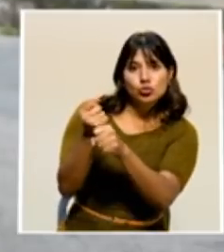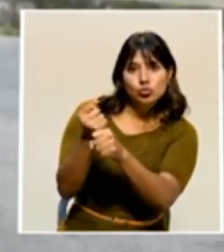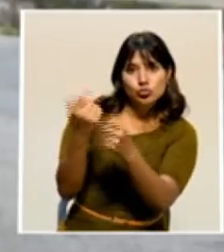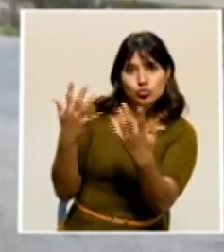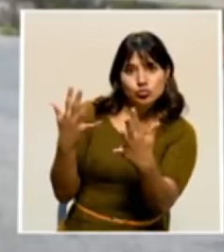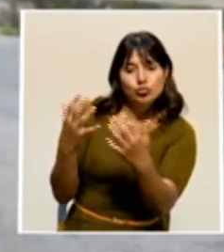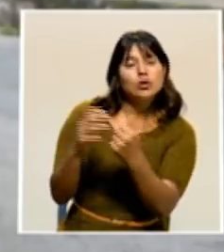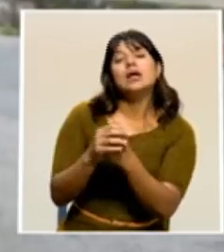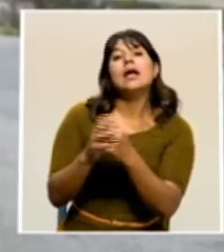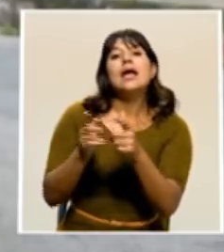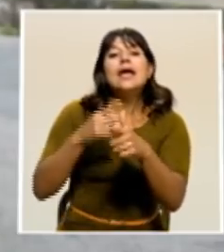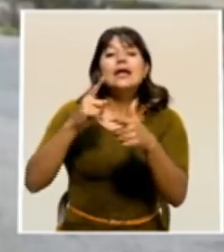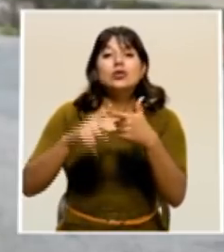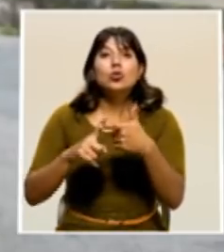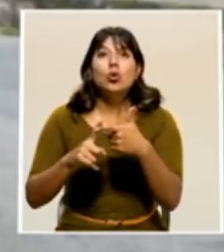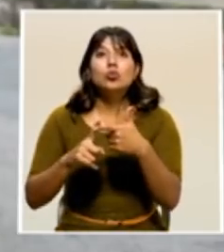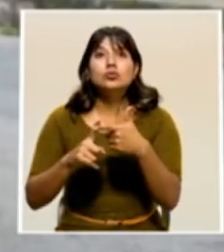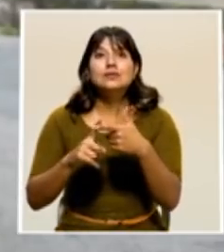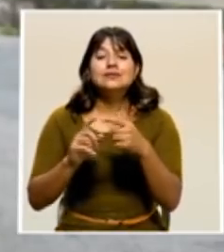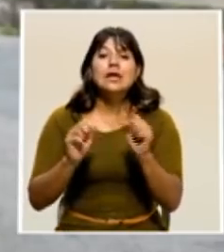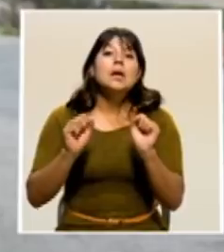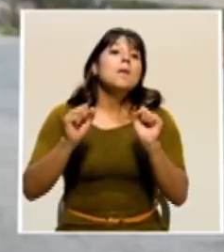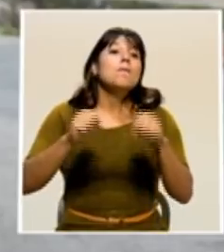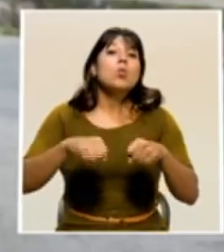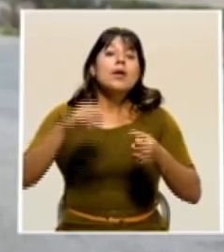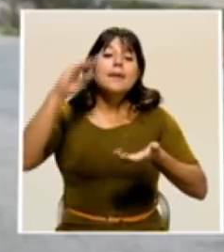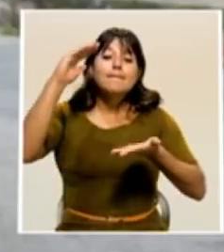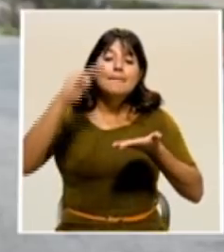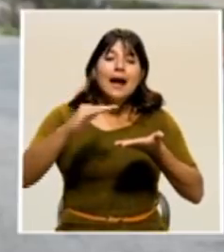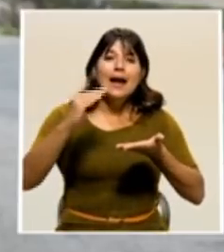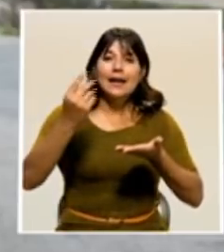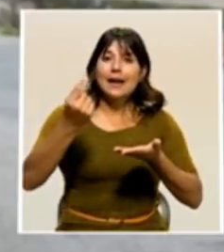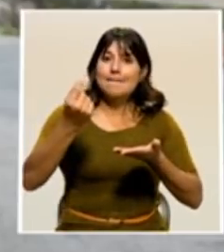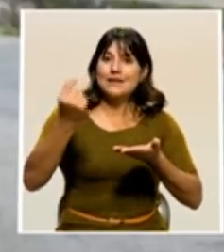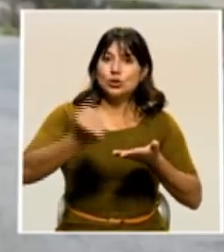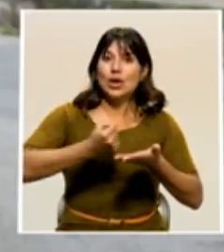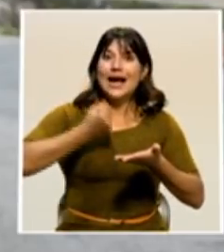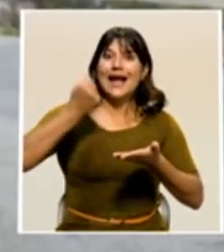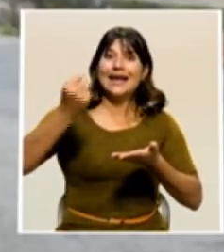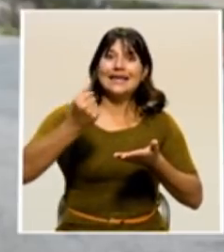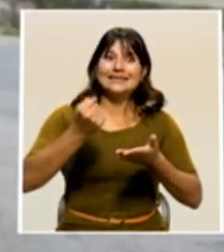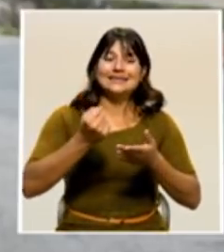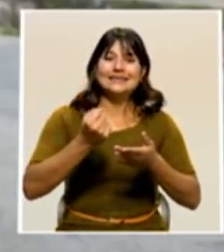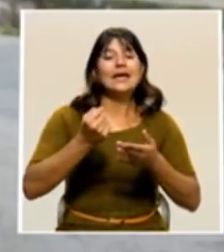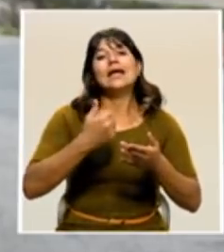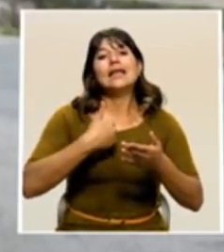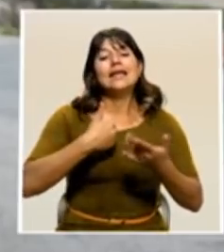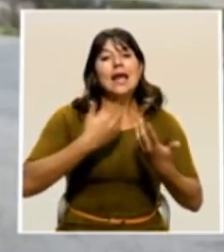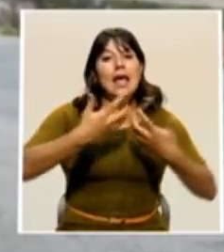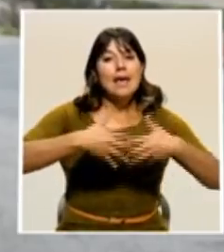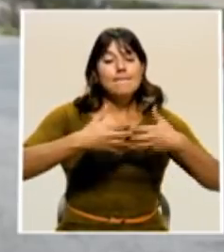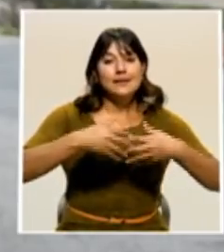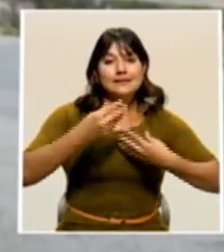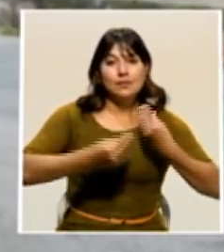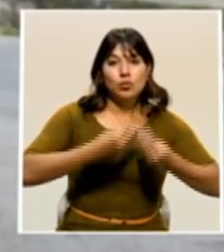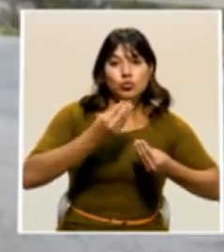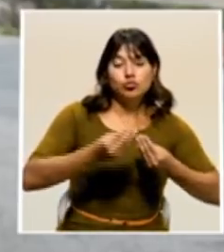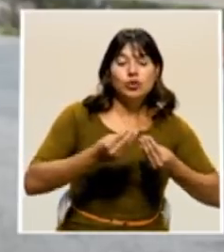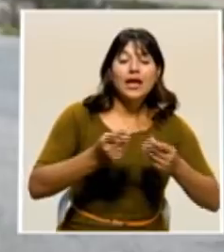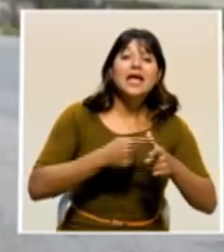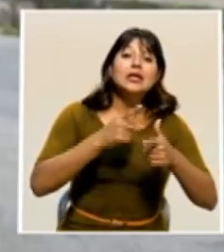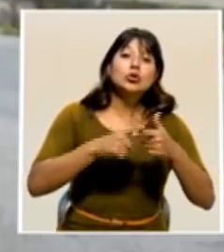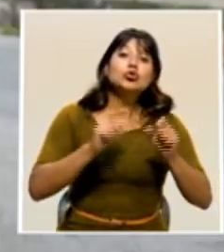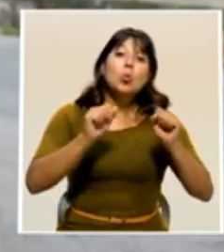negativas lo que van a provocar es que van a mermar las ganancias del sector productivo, lo cual hace que el país sea menos rentable, lo cual también podría hacer que